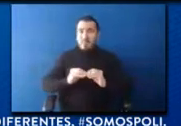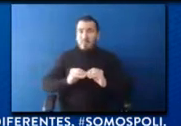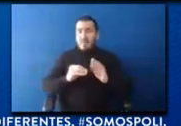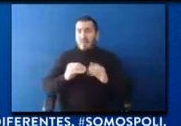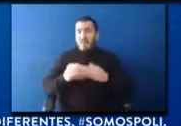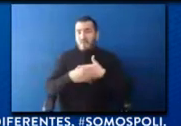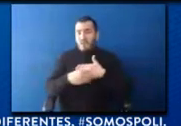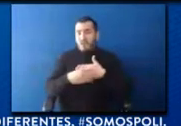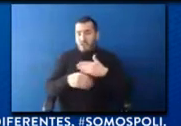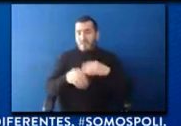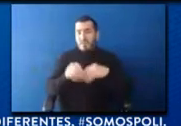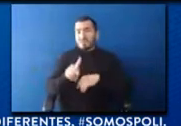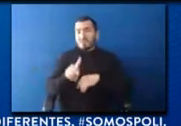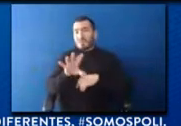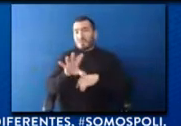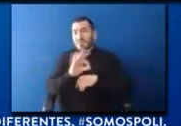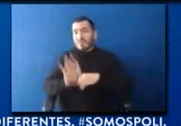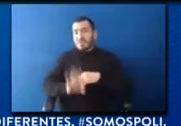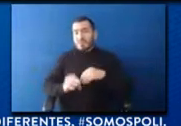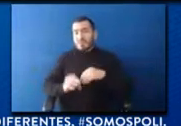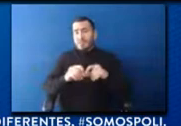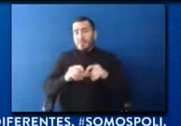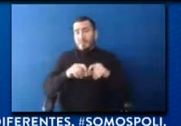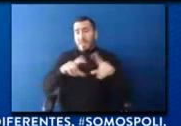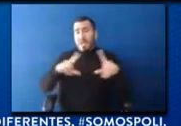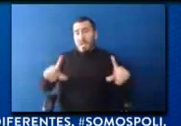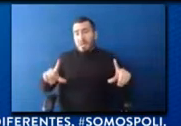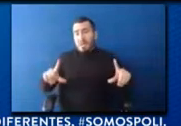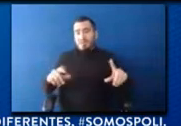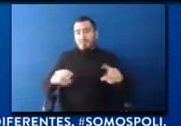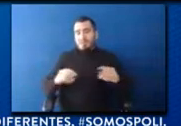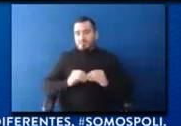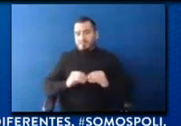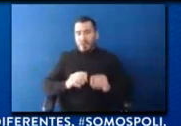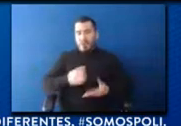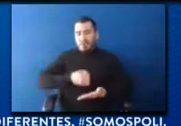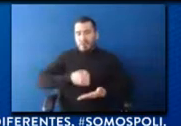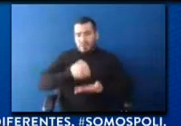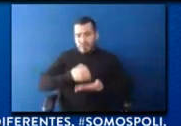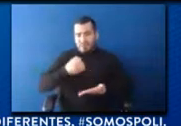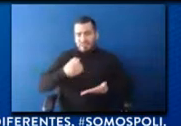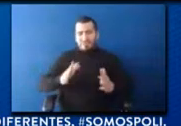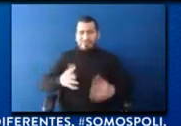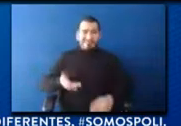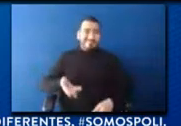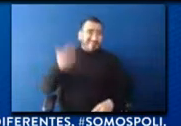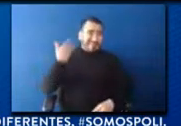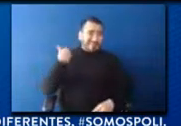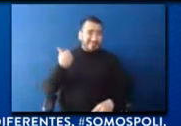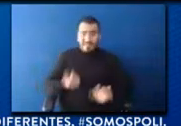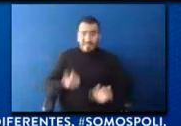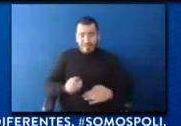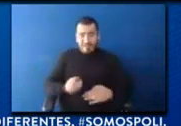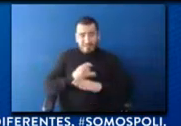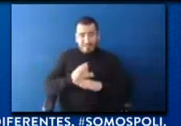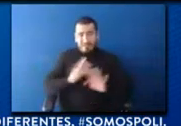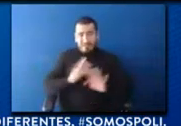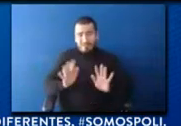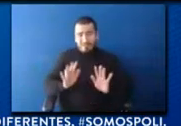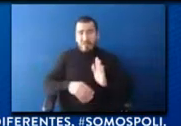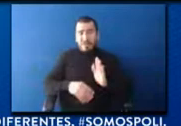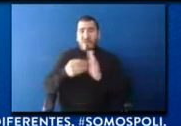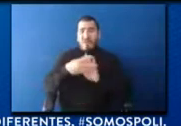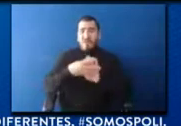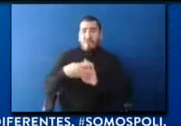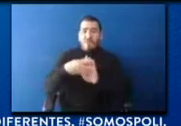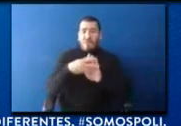autenticada. Ese tipo de cosas son cosas que tienen que quedar en el pasado. Formularios de 50, 60 preguntas son cosas que tienen